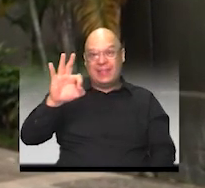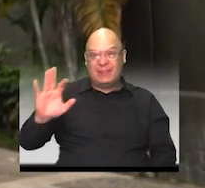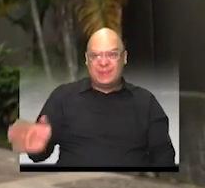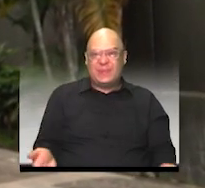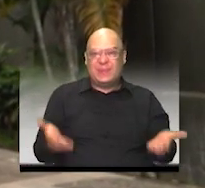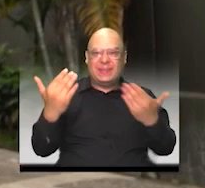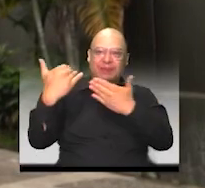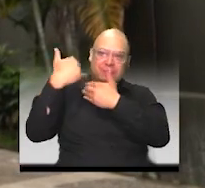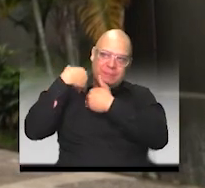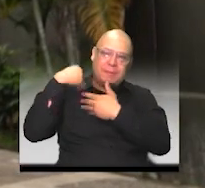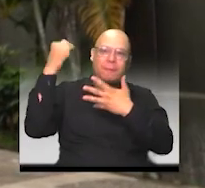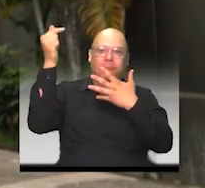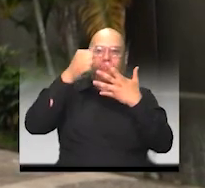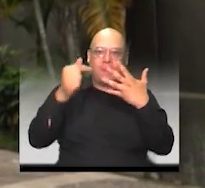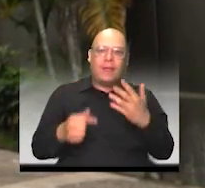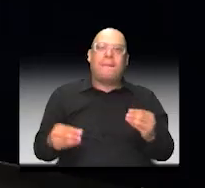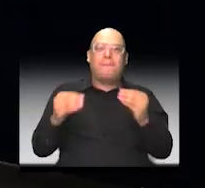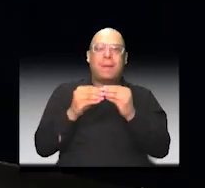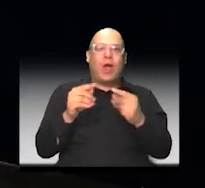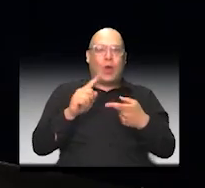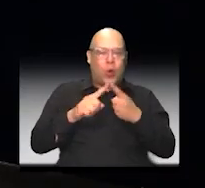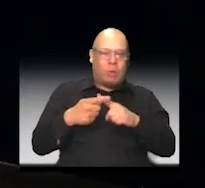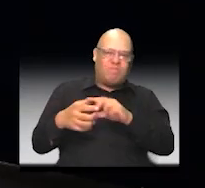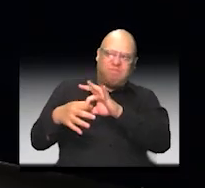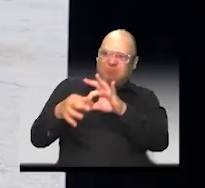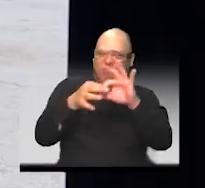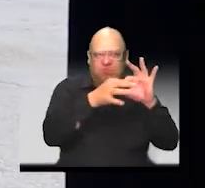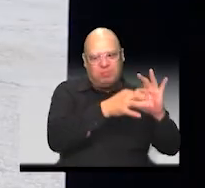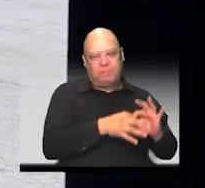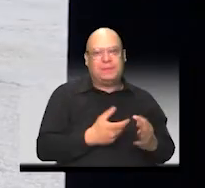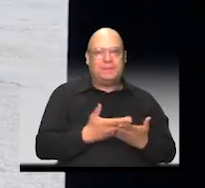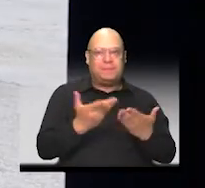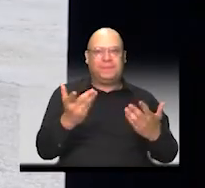de responsabilidad y sobre todo de compañerismo.